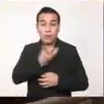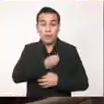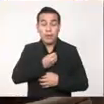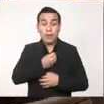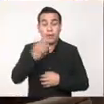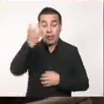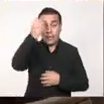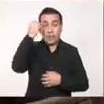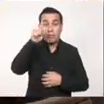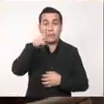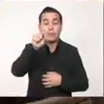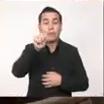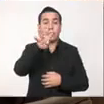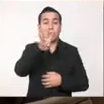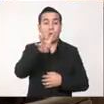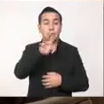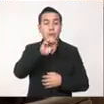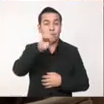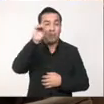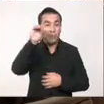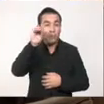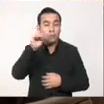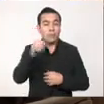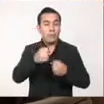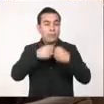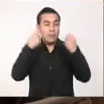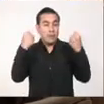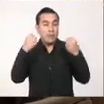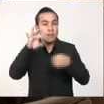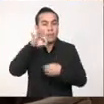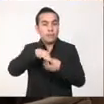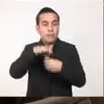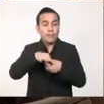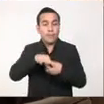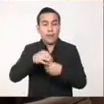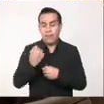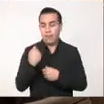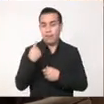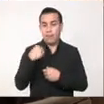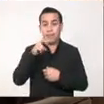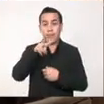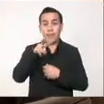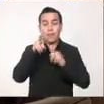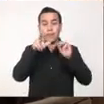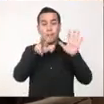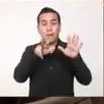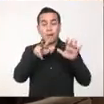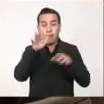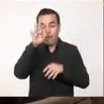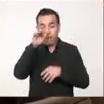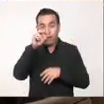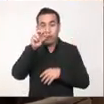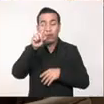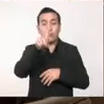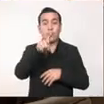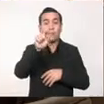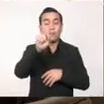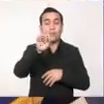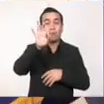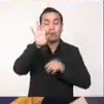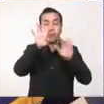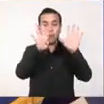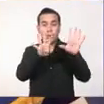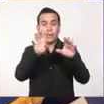con 1.4 millones de votos en el 2019, pero ganamos con 1.9 millones de votos en el 2021.